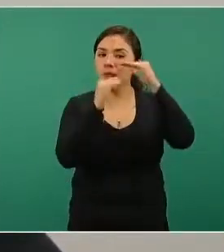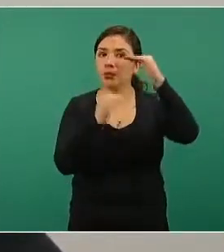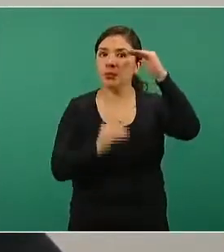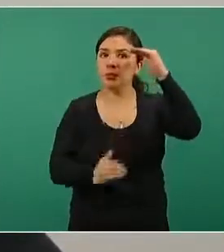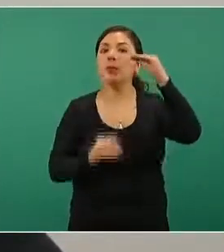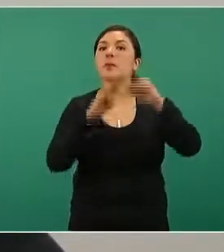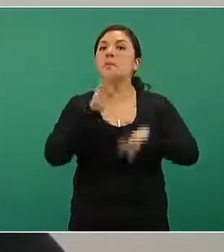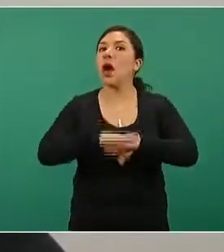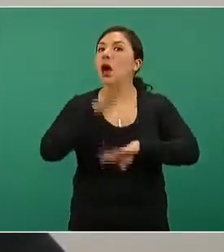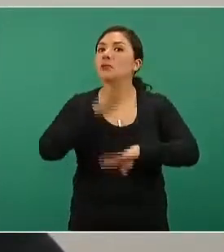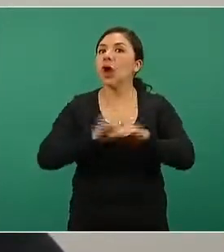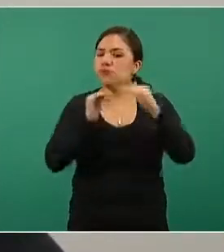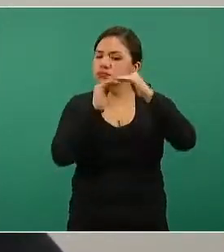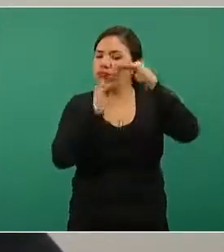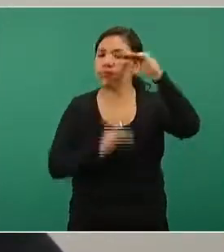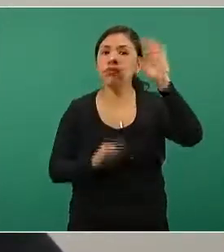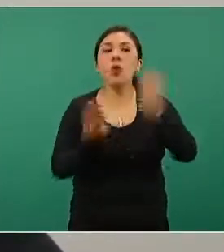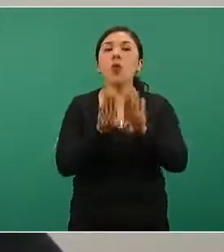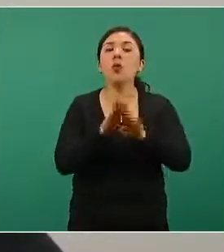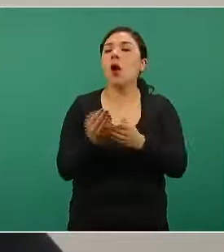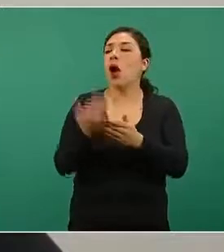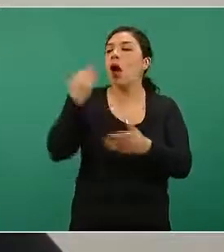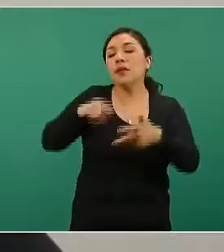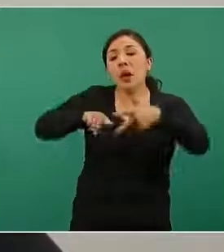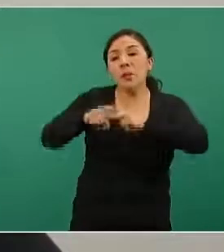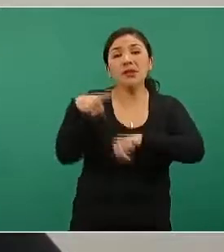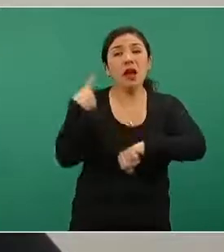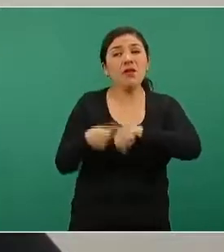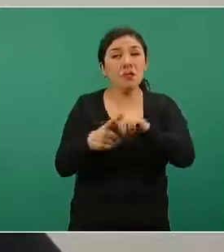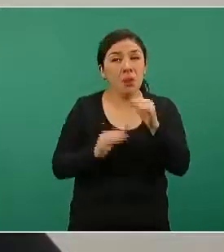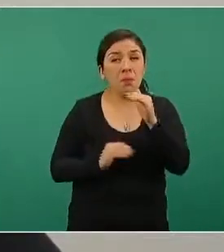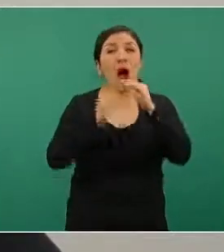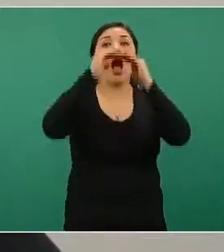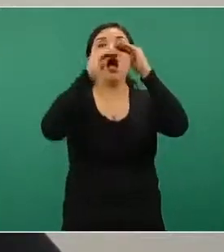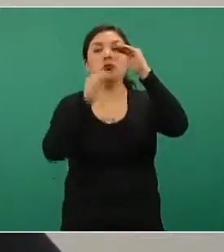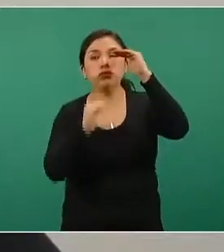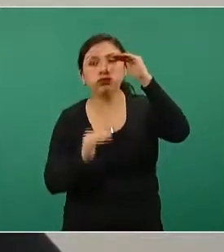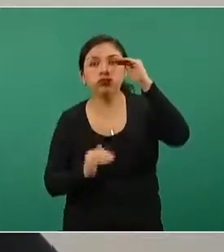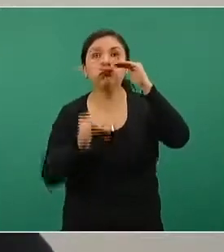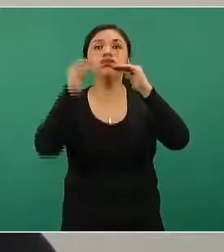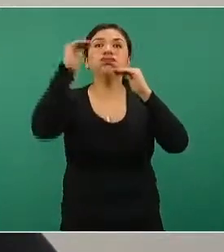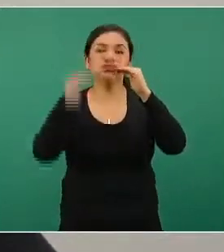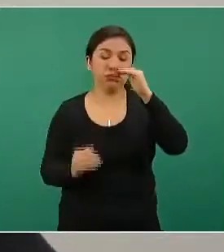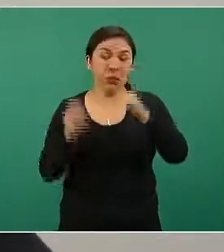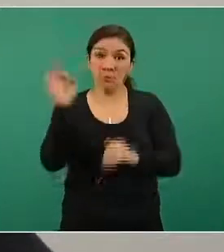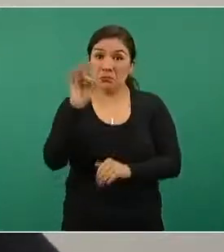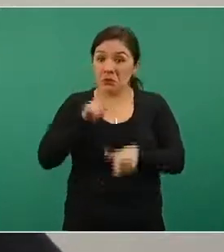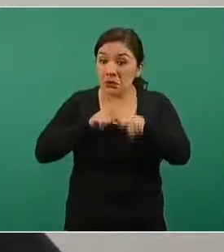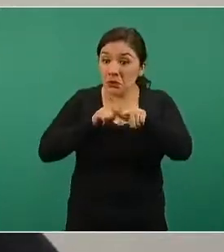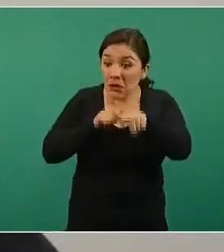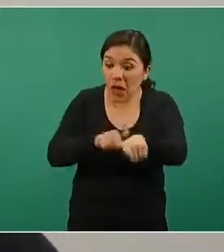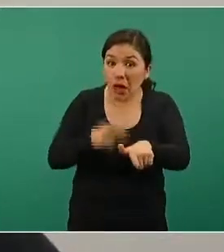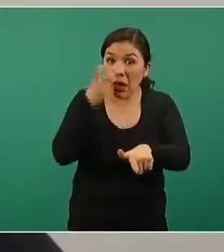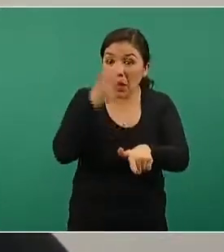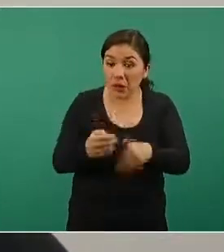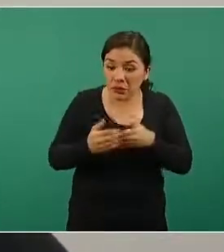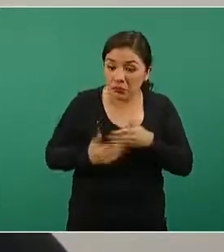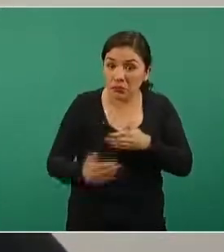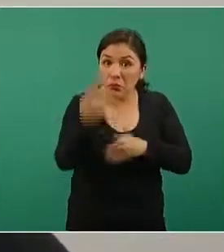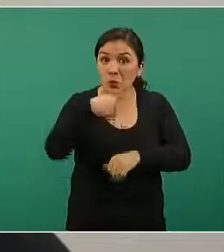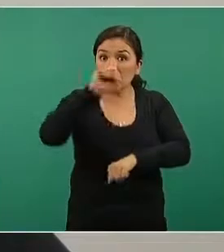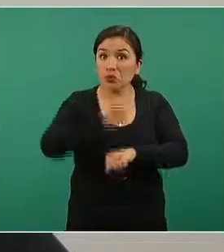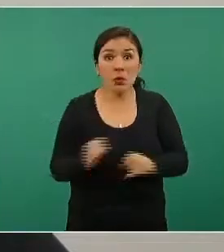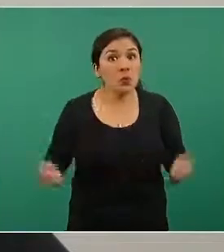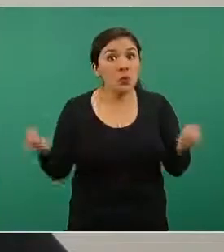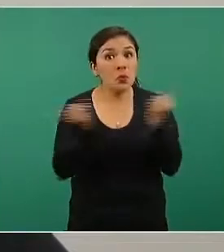desde que inició la epidemia. Obviamente, de mantenerse esta tendencia y este comportamiento durante toda esta semana,